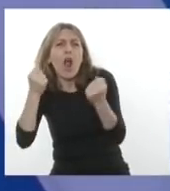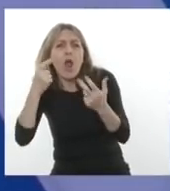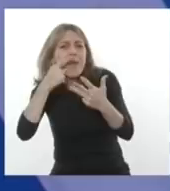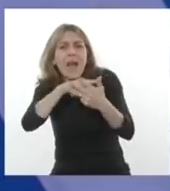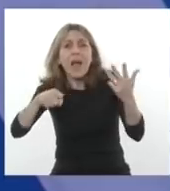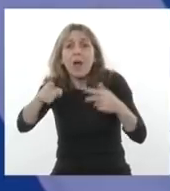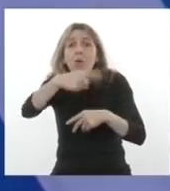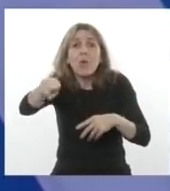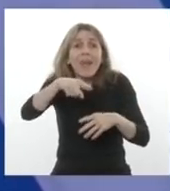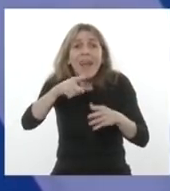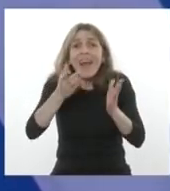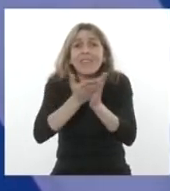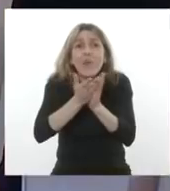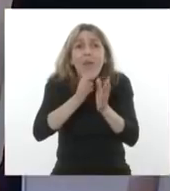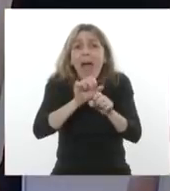ser.